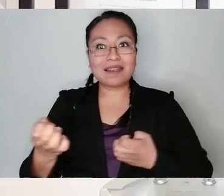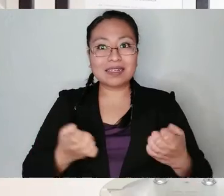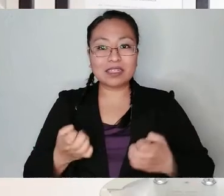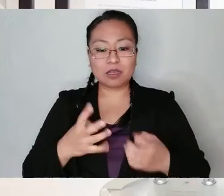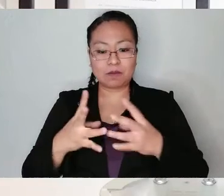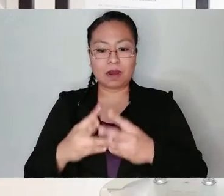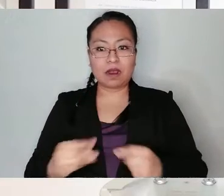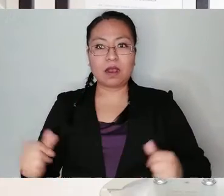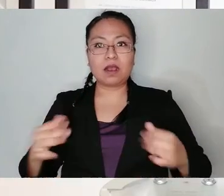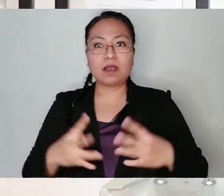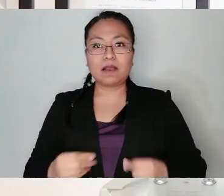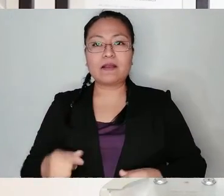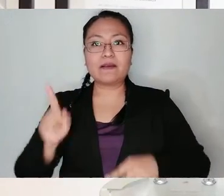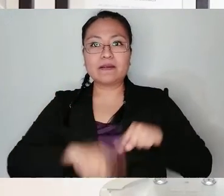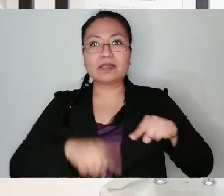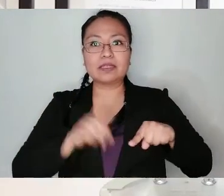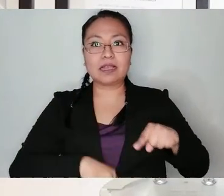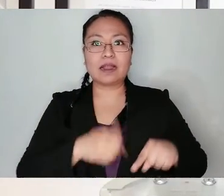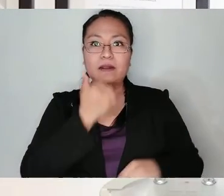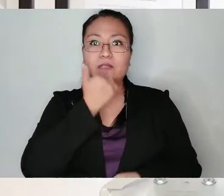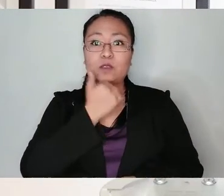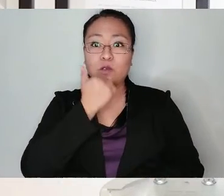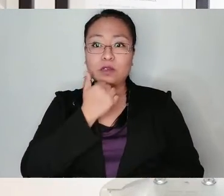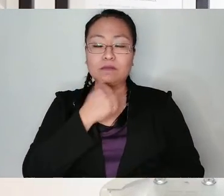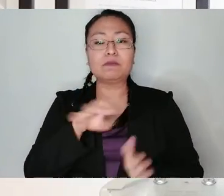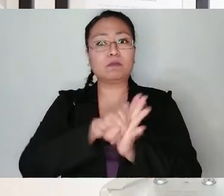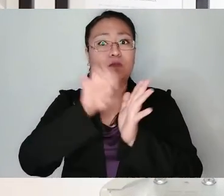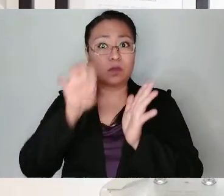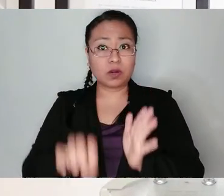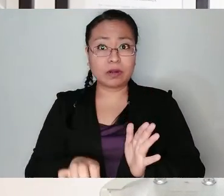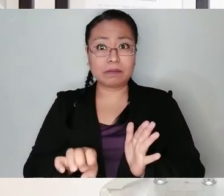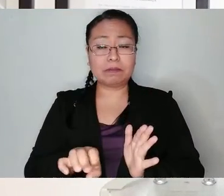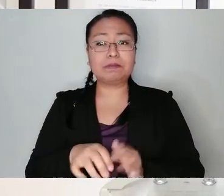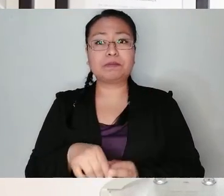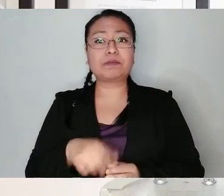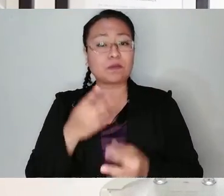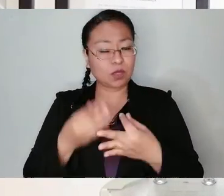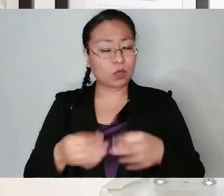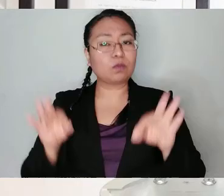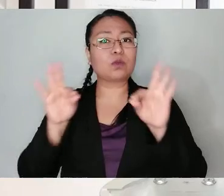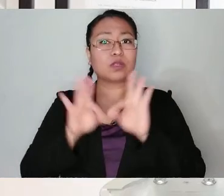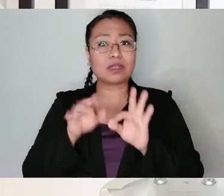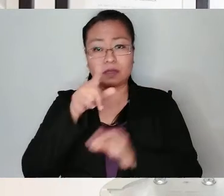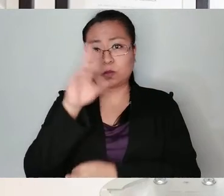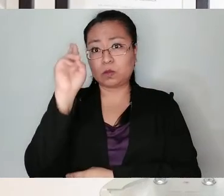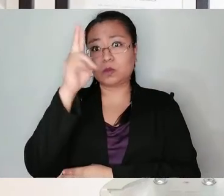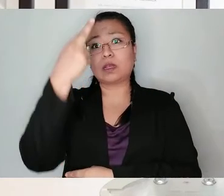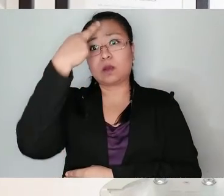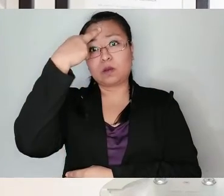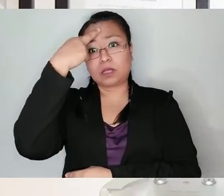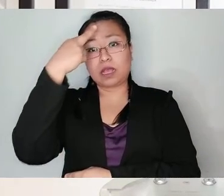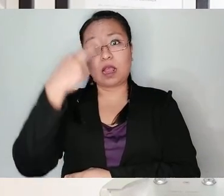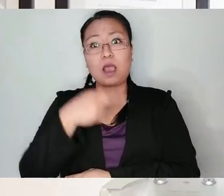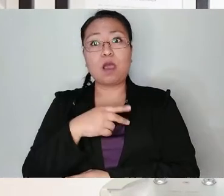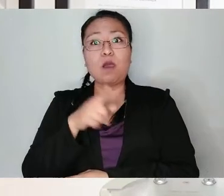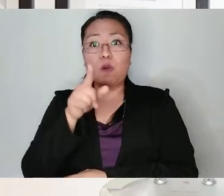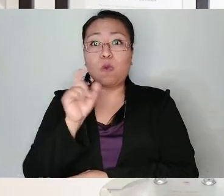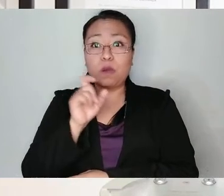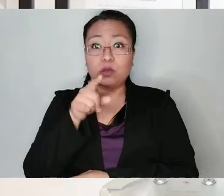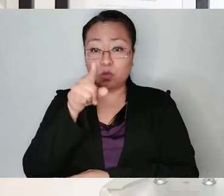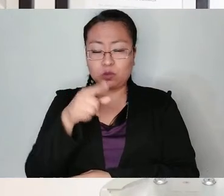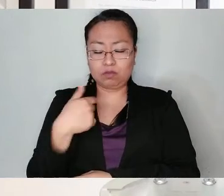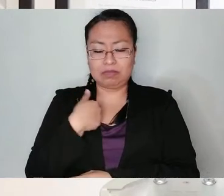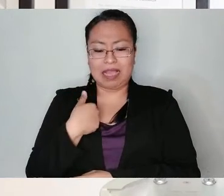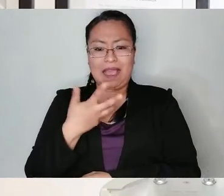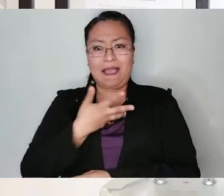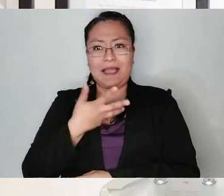la cantidad de calorías. Pues bien, un ejemplo muy importante es que, por ejemplo, para quemar la